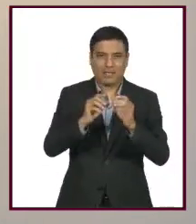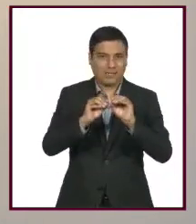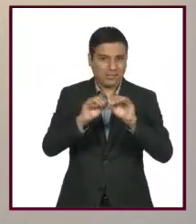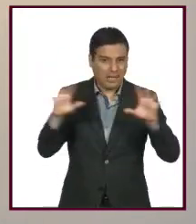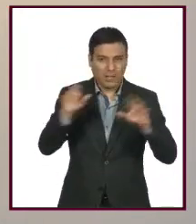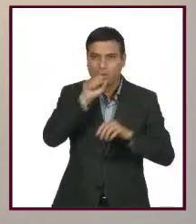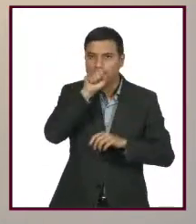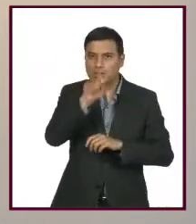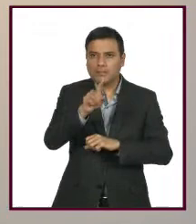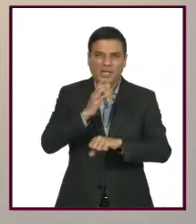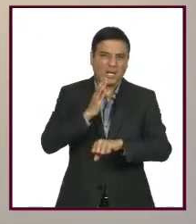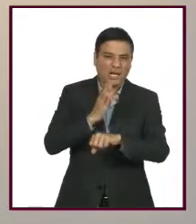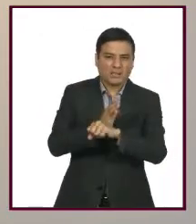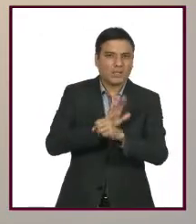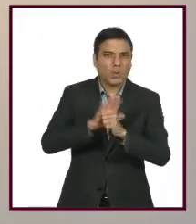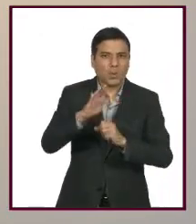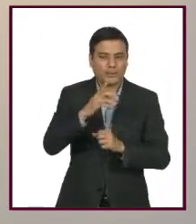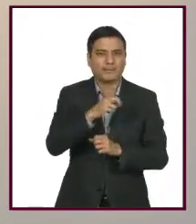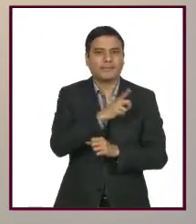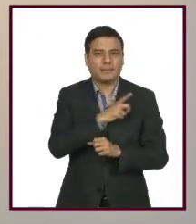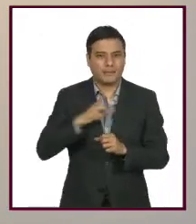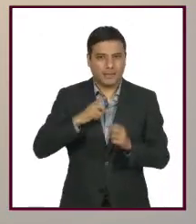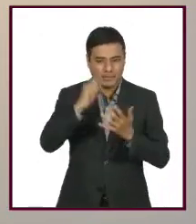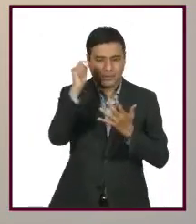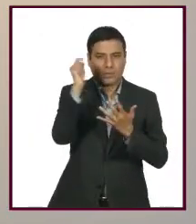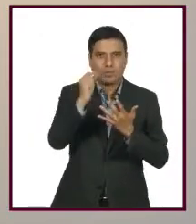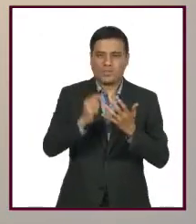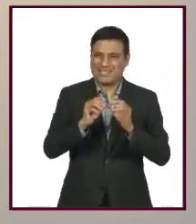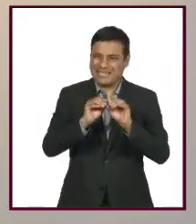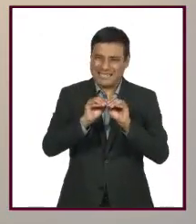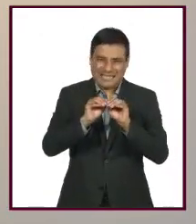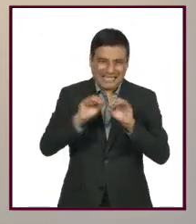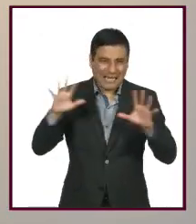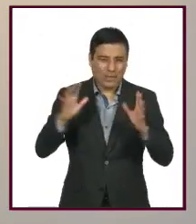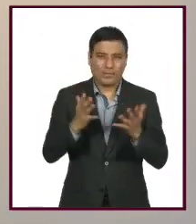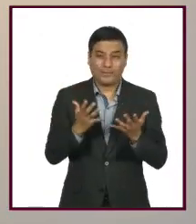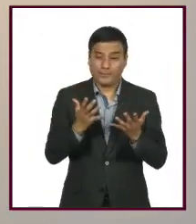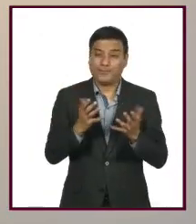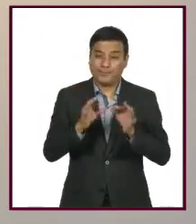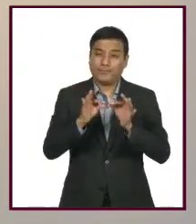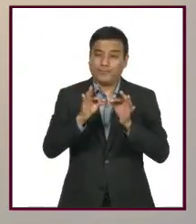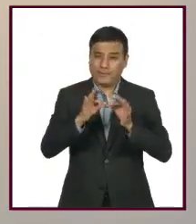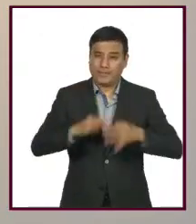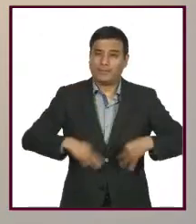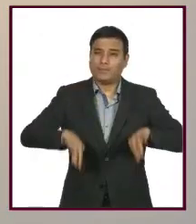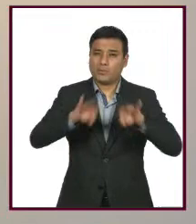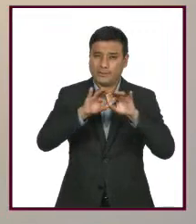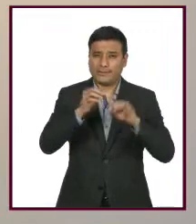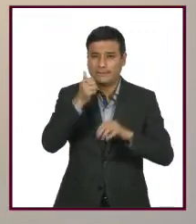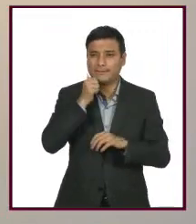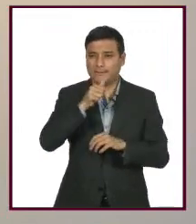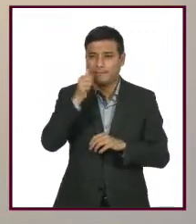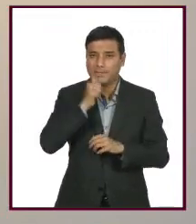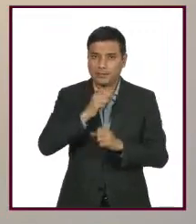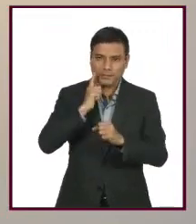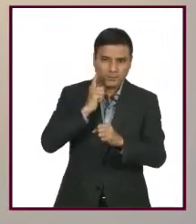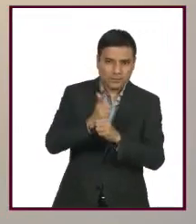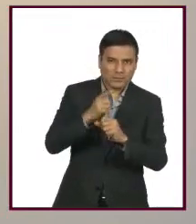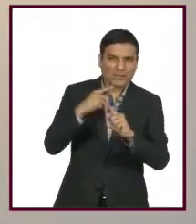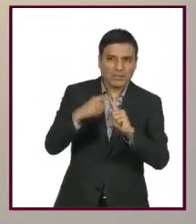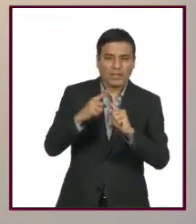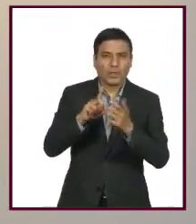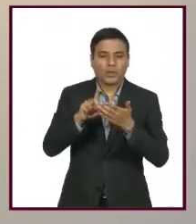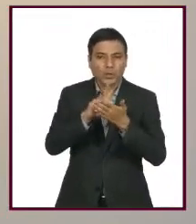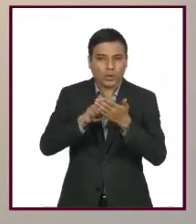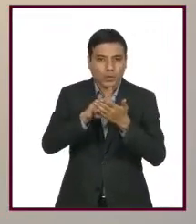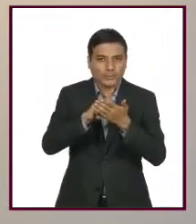reglas psicosociales son antes que nada, ¿no? Entonces, siempre es importante identificar estos casos y también en las